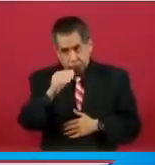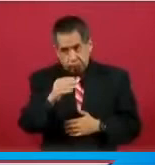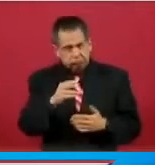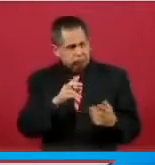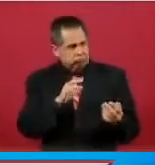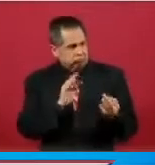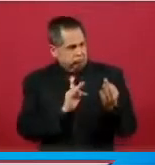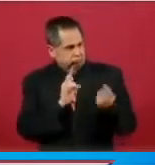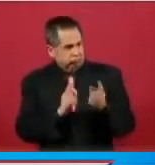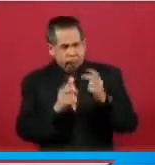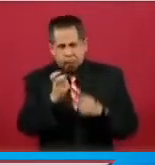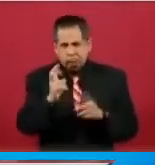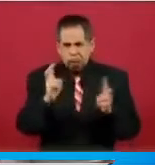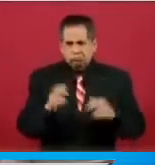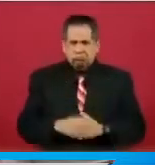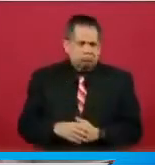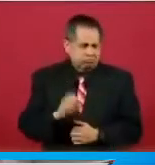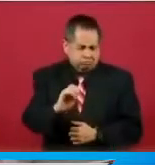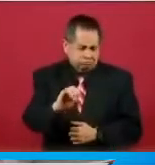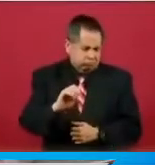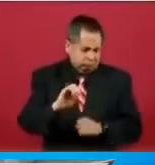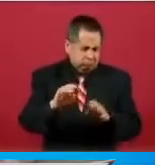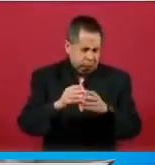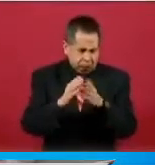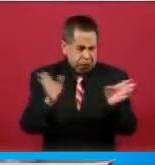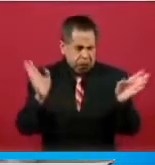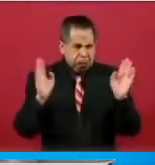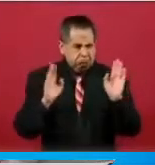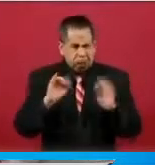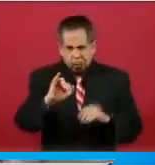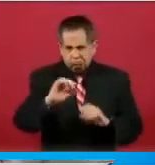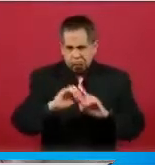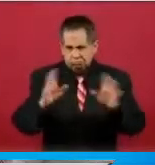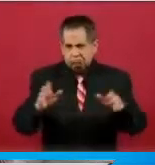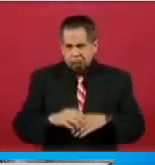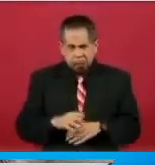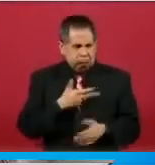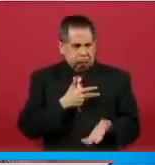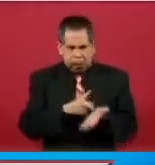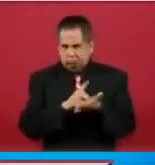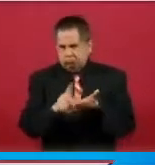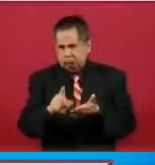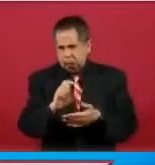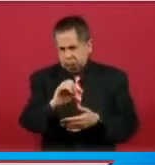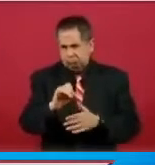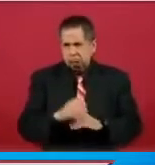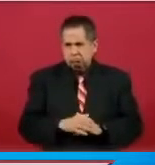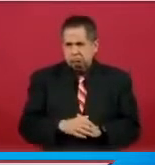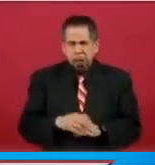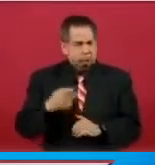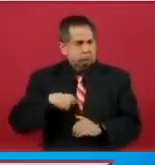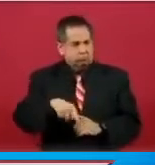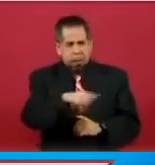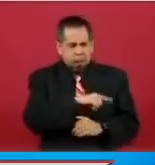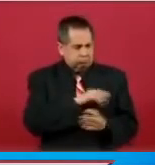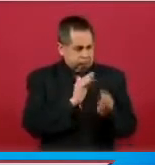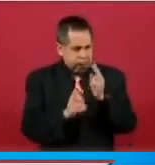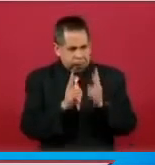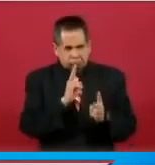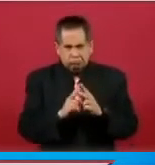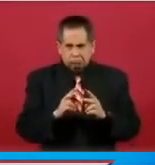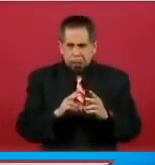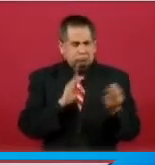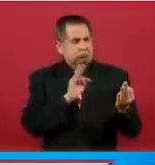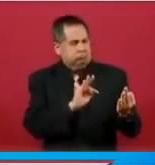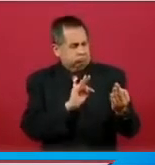Audiencia de la CRE y el INAI. Estoy abierto porque es un derecho que tienen los ciudadanos, el derecho